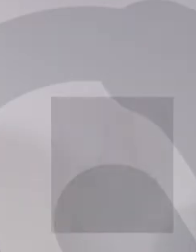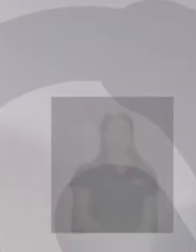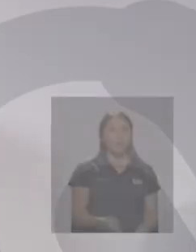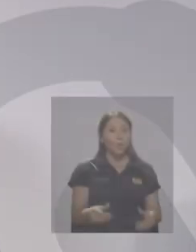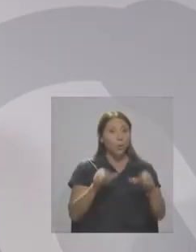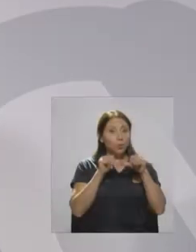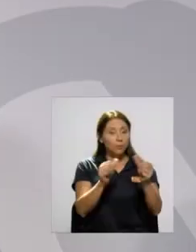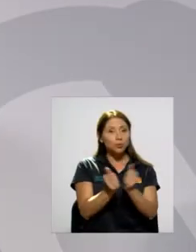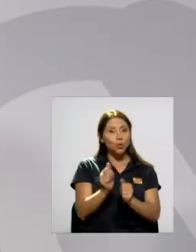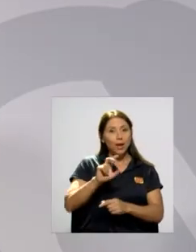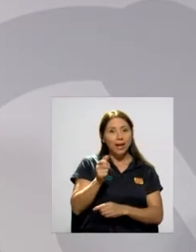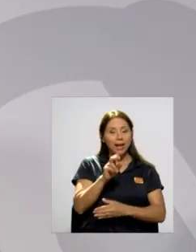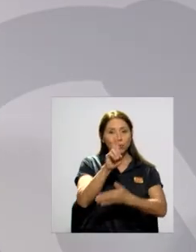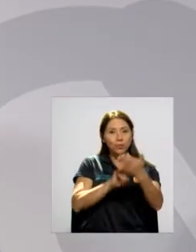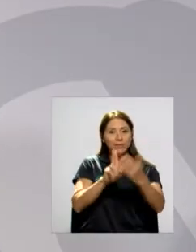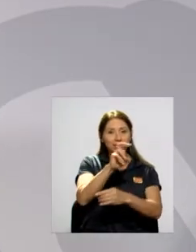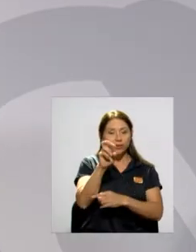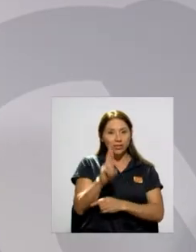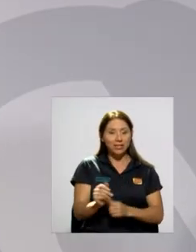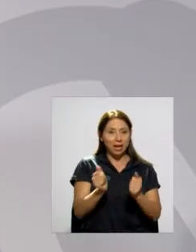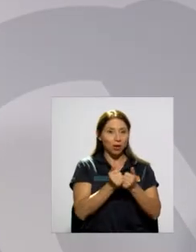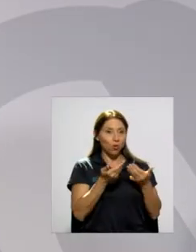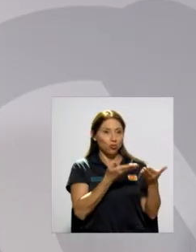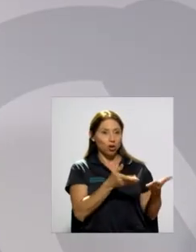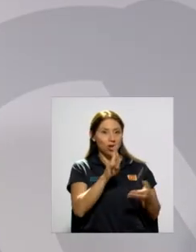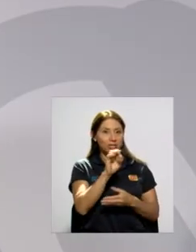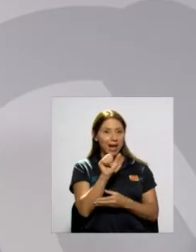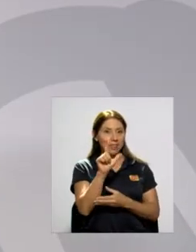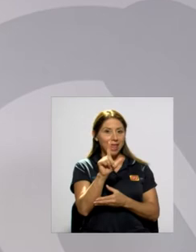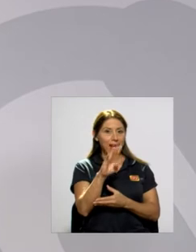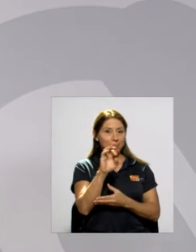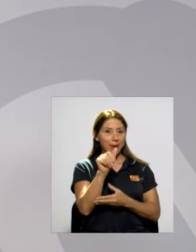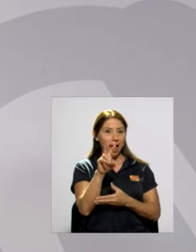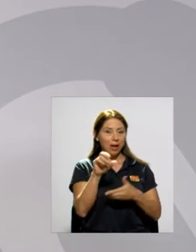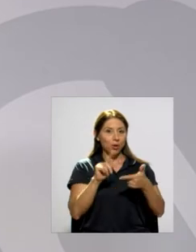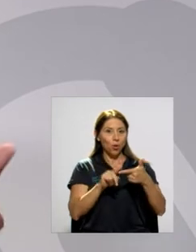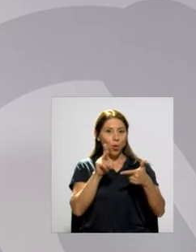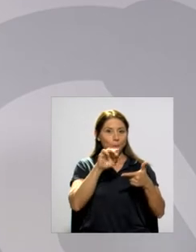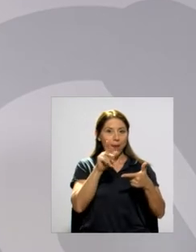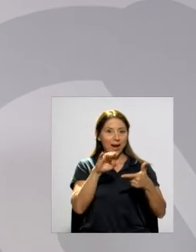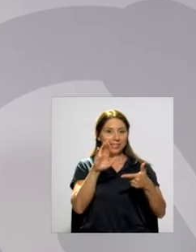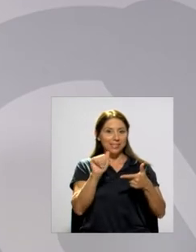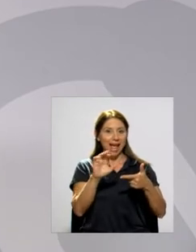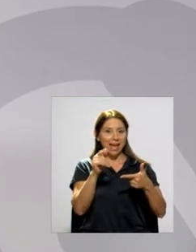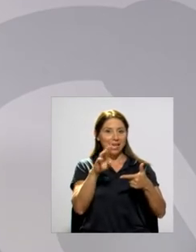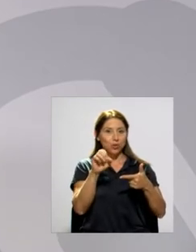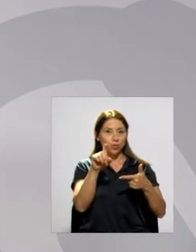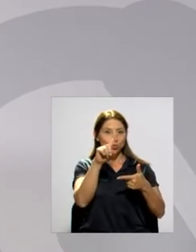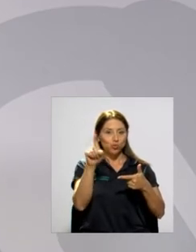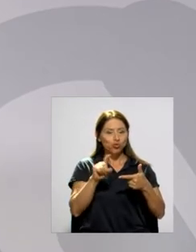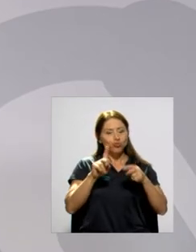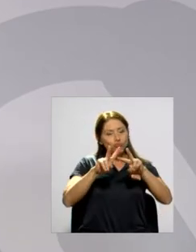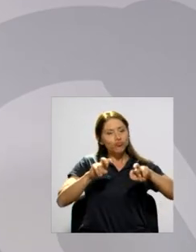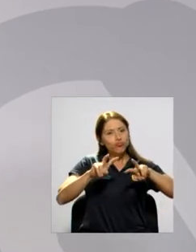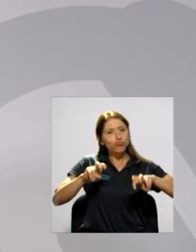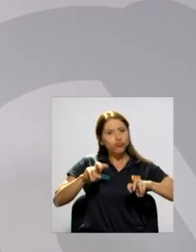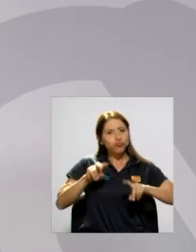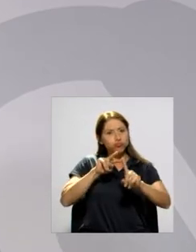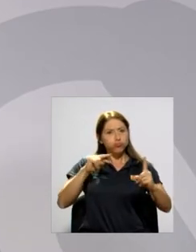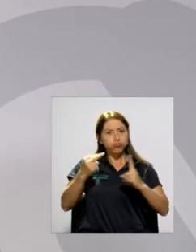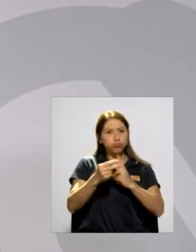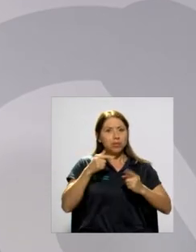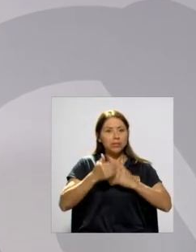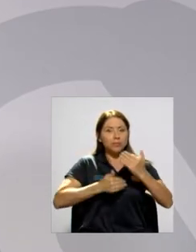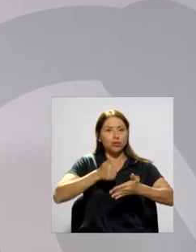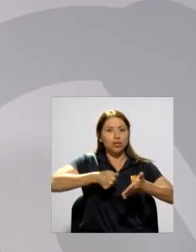Regresamos a Canal Universidad de Costa Rica con don Randall Blanco y Marcia Aguiluz. Haciendo la lectura de este proceso electoral,